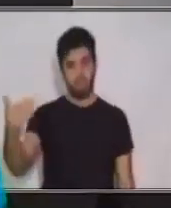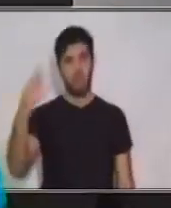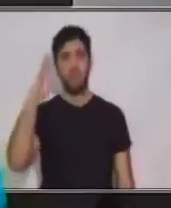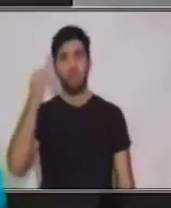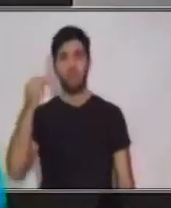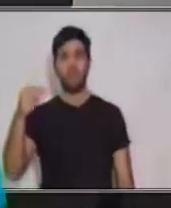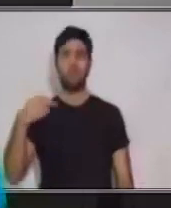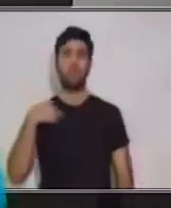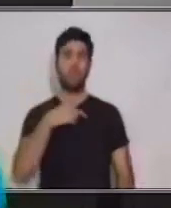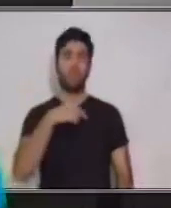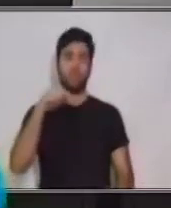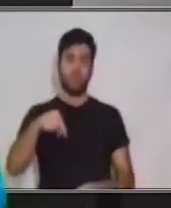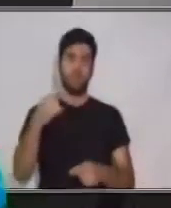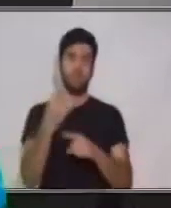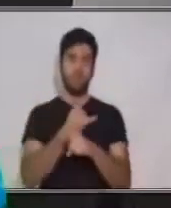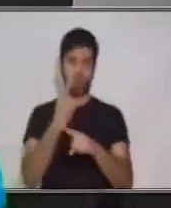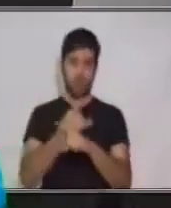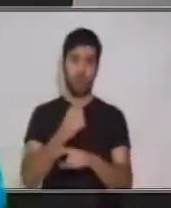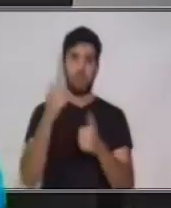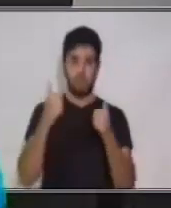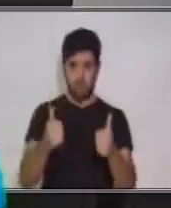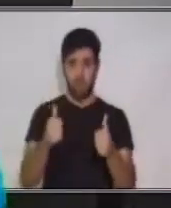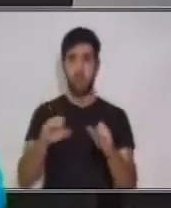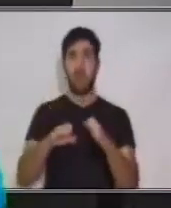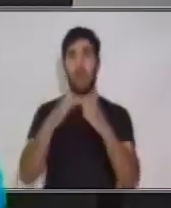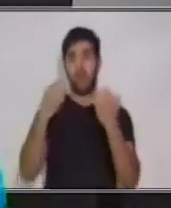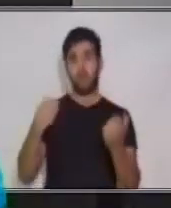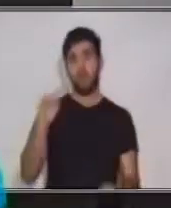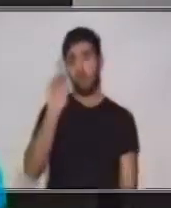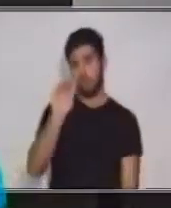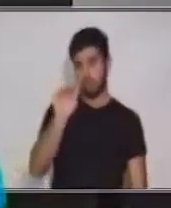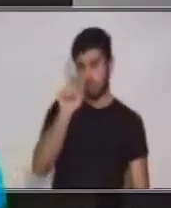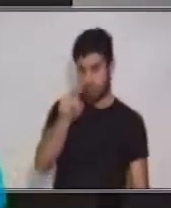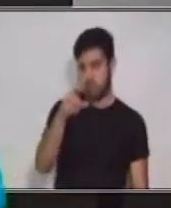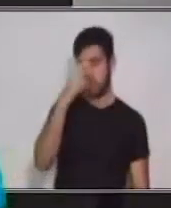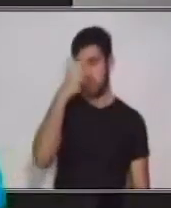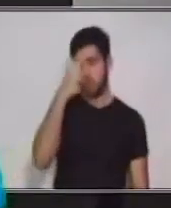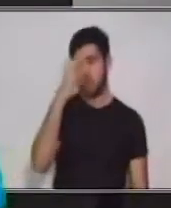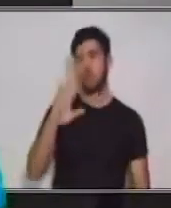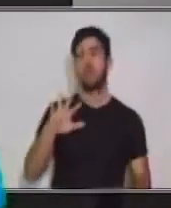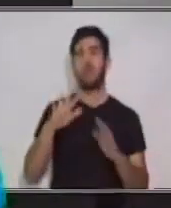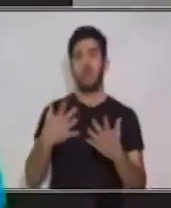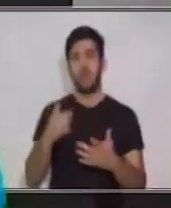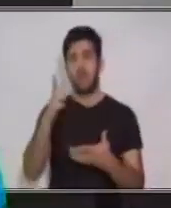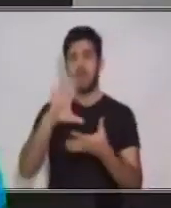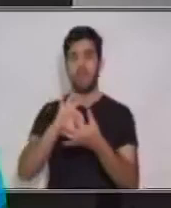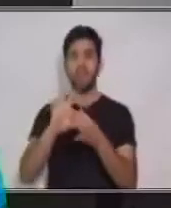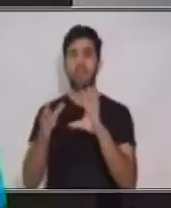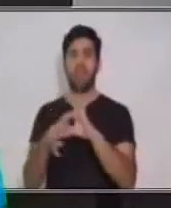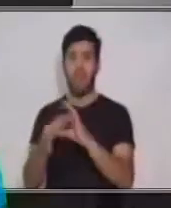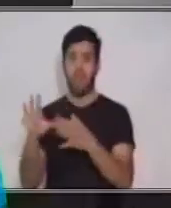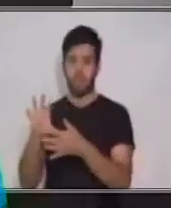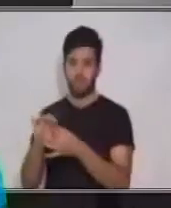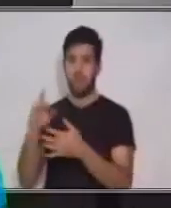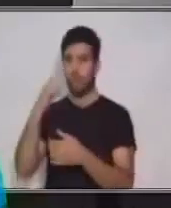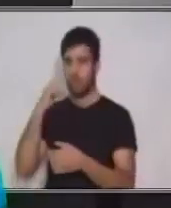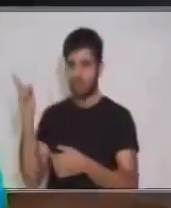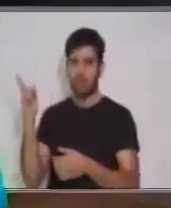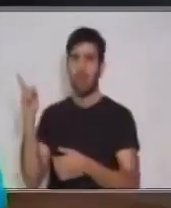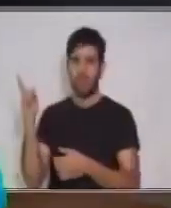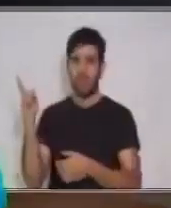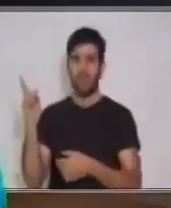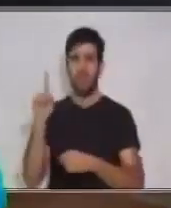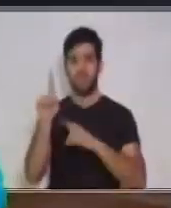utilizar. Bien, entonces, recuerda, los deportes que prefieres salieron de una